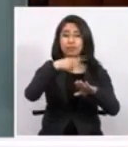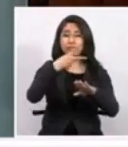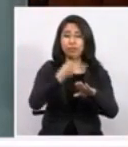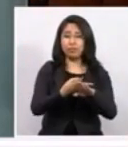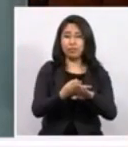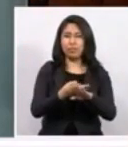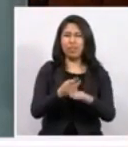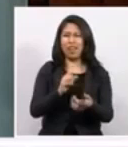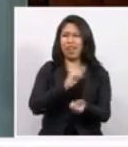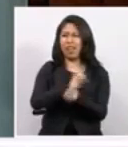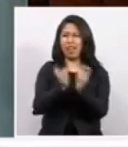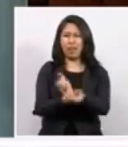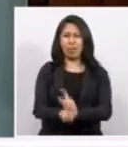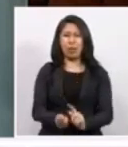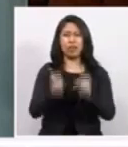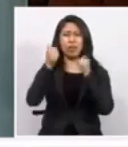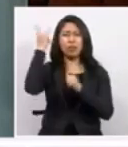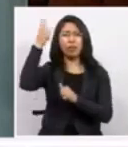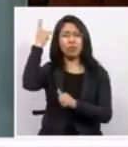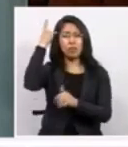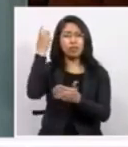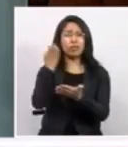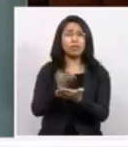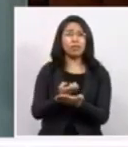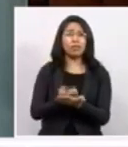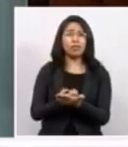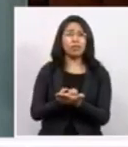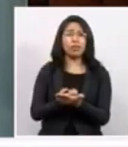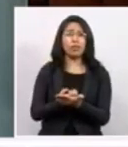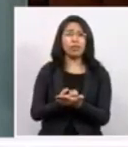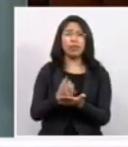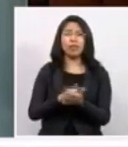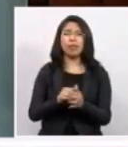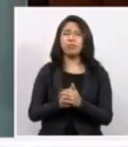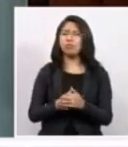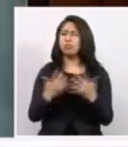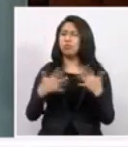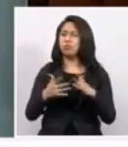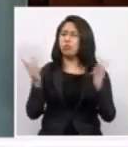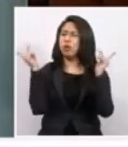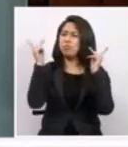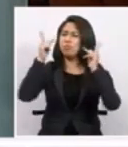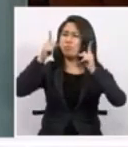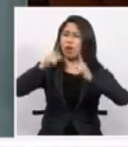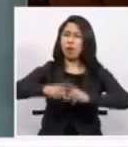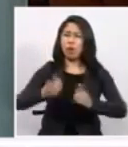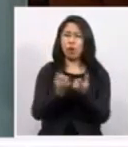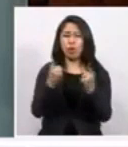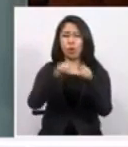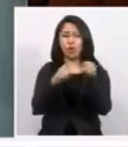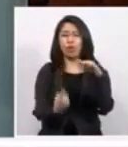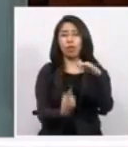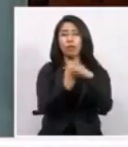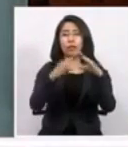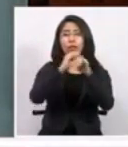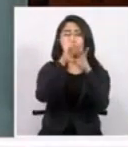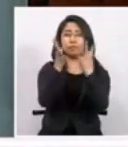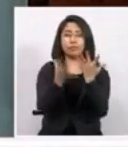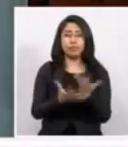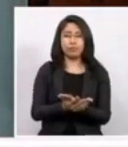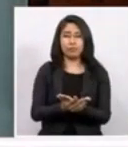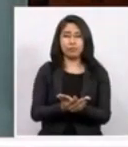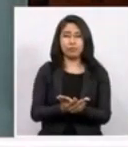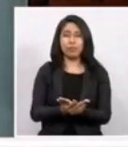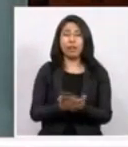cambio abrupto de la política económica, y se agudizó a la raíz de los efectos de la crisis sanitaria. Hoy